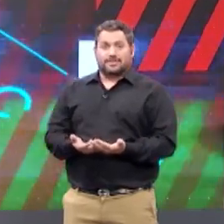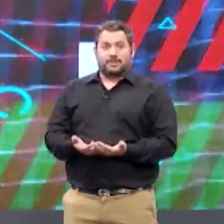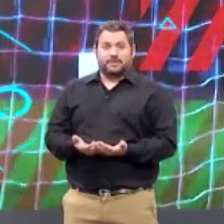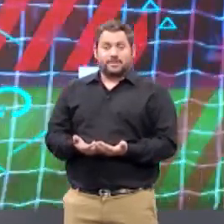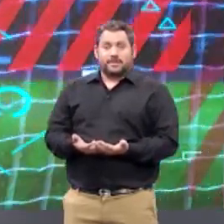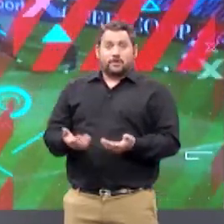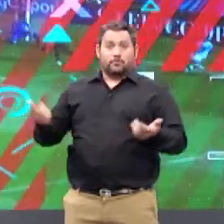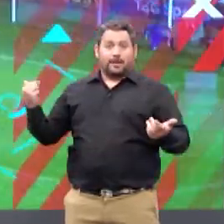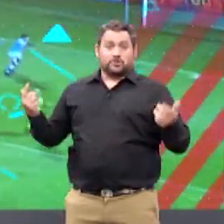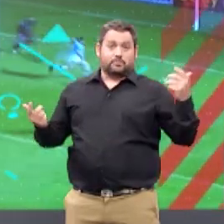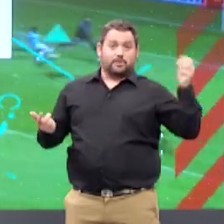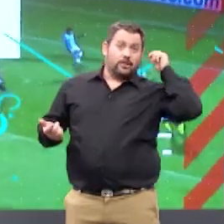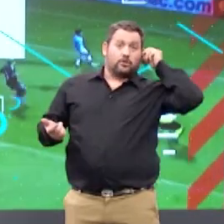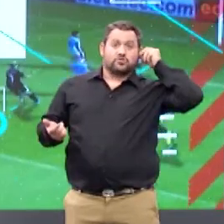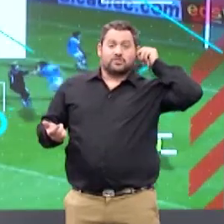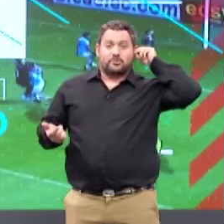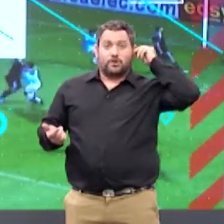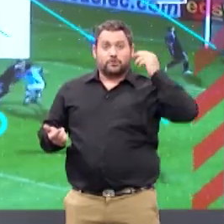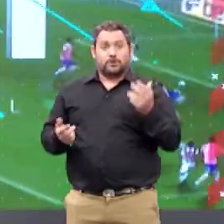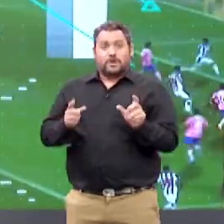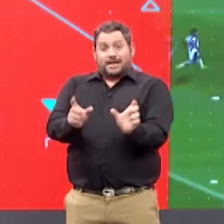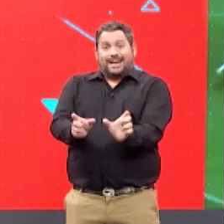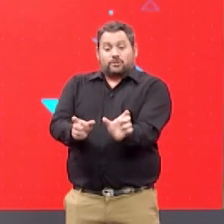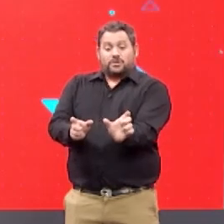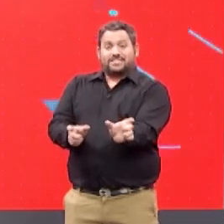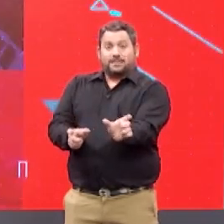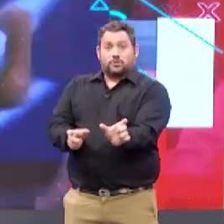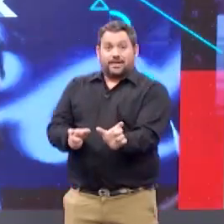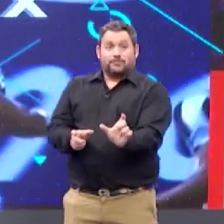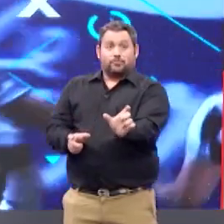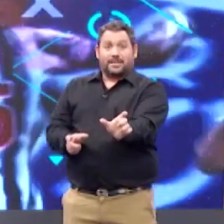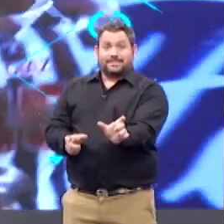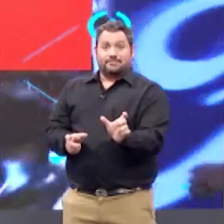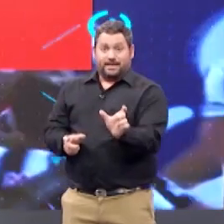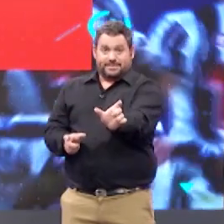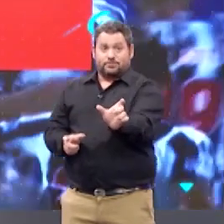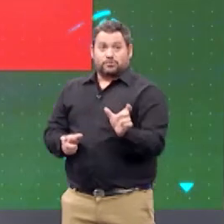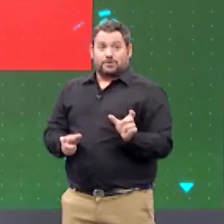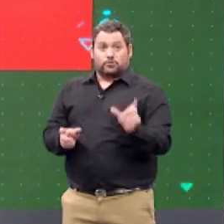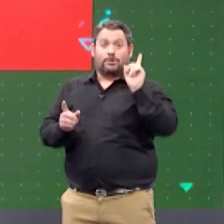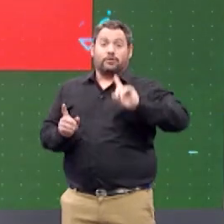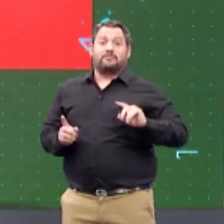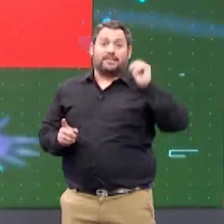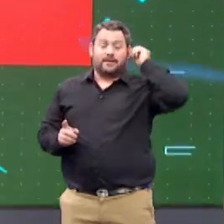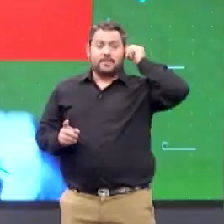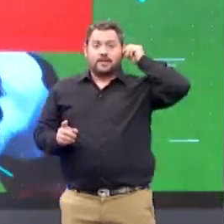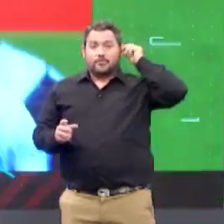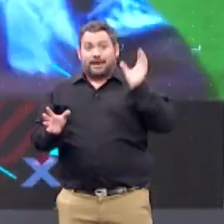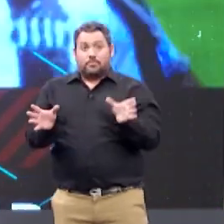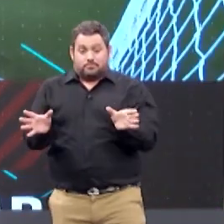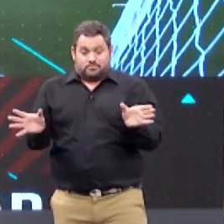4-4-2 constantemente. Con Baloyes por un lado, con Sosa por el otro, Garro y Santos quedando por encima en ese 4-4-2 cuando